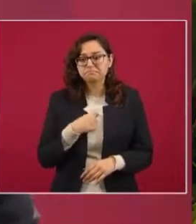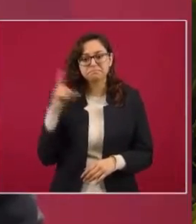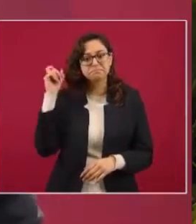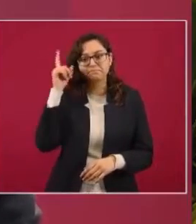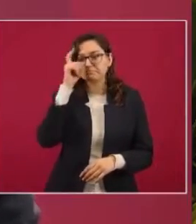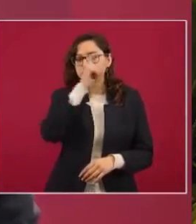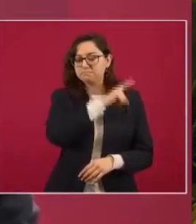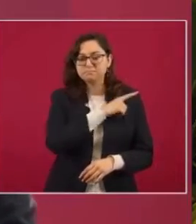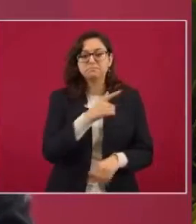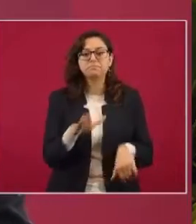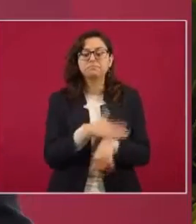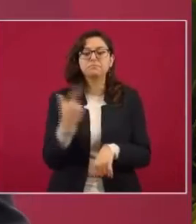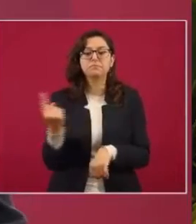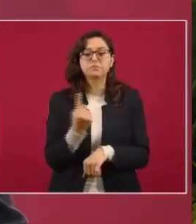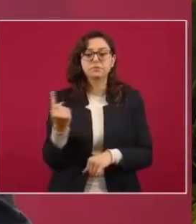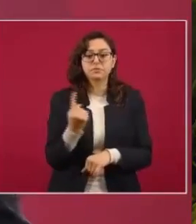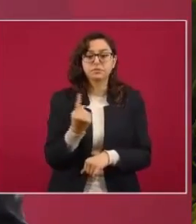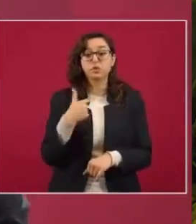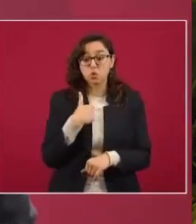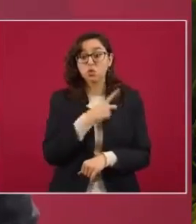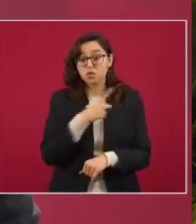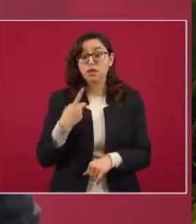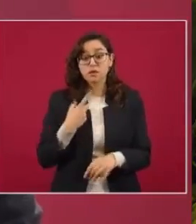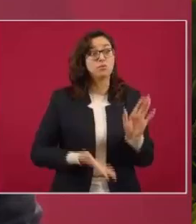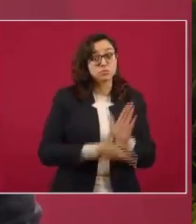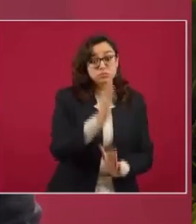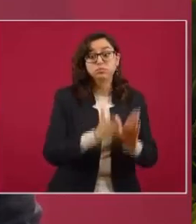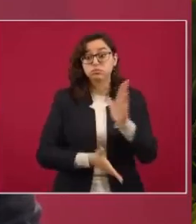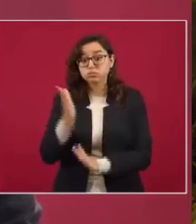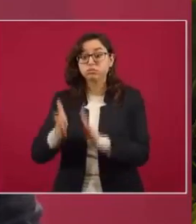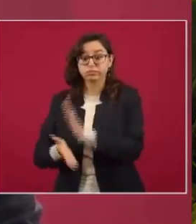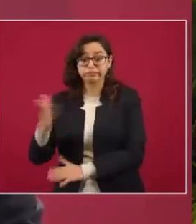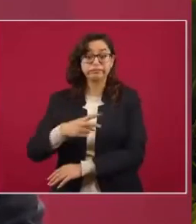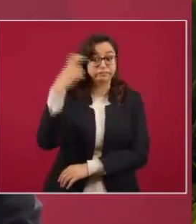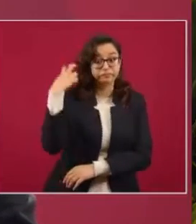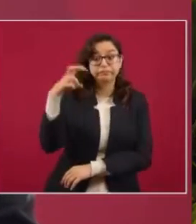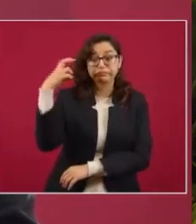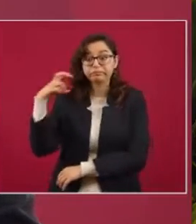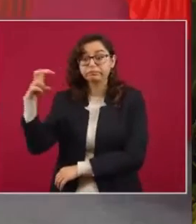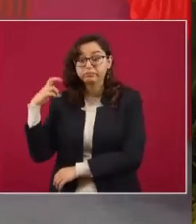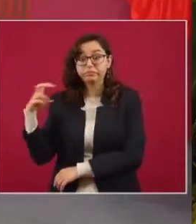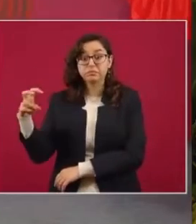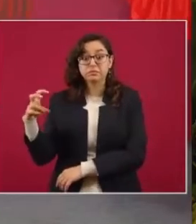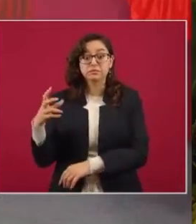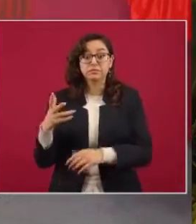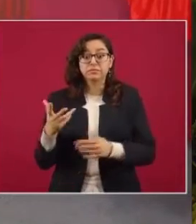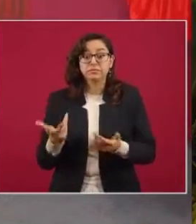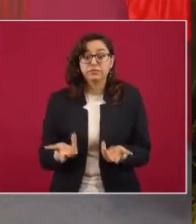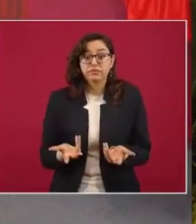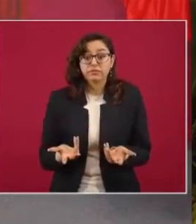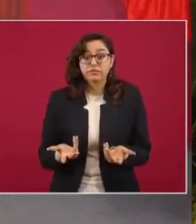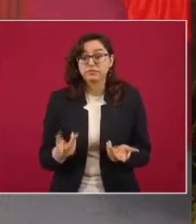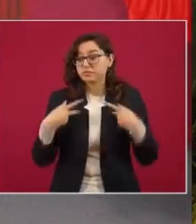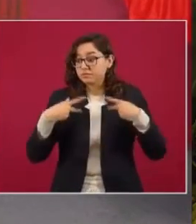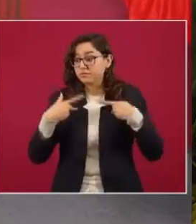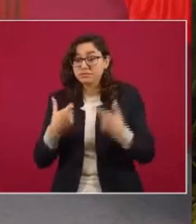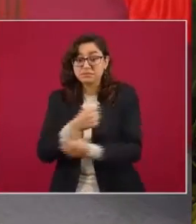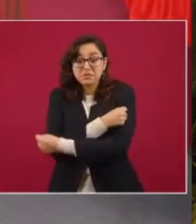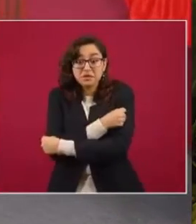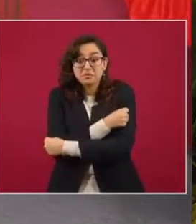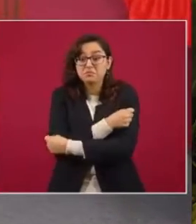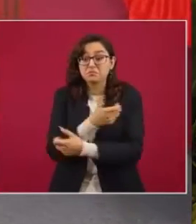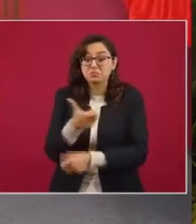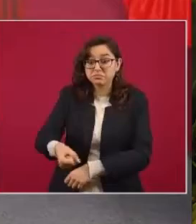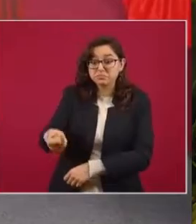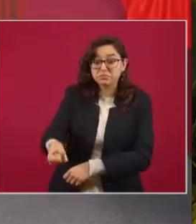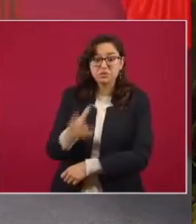porque tengo que ir a las giras y no puedo pues abrazar a la gente,